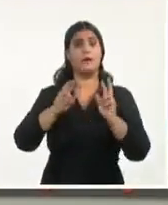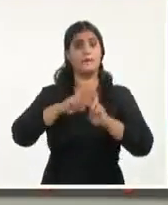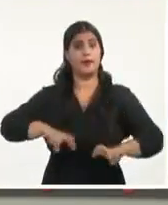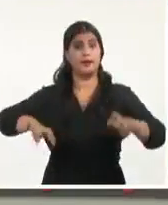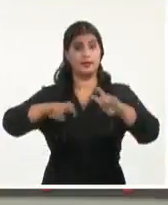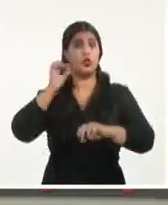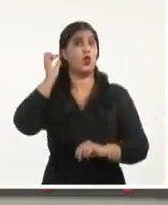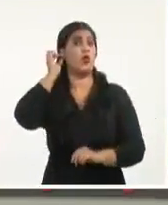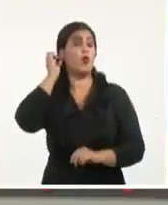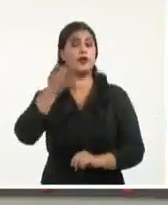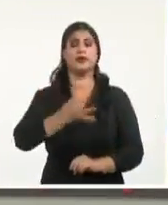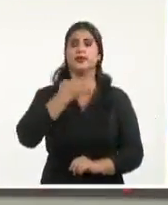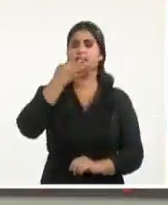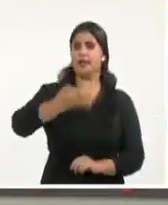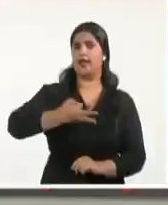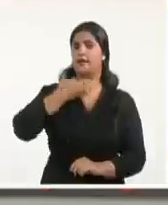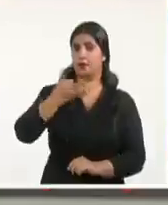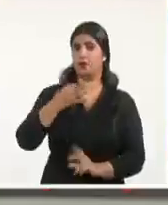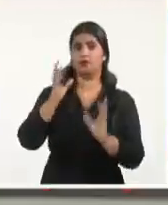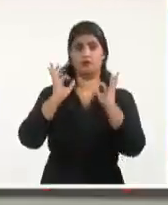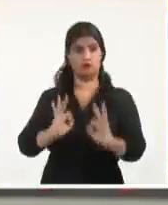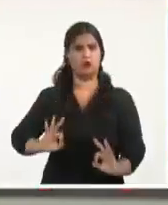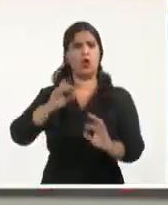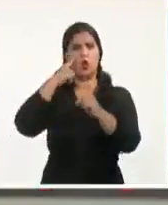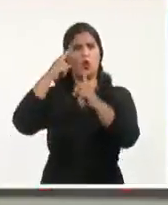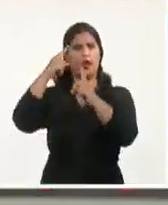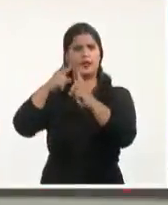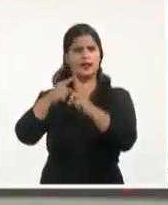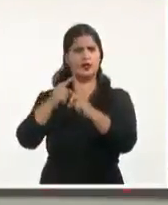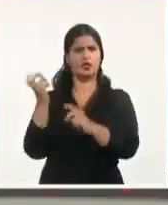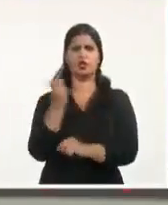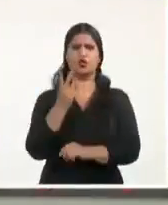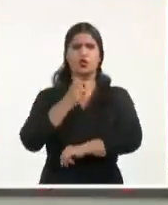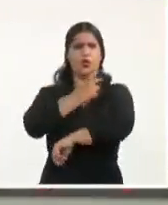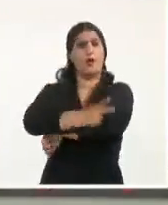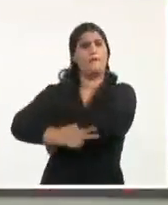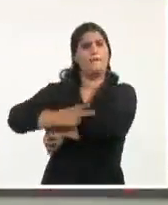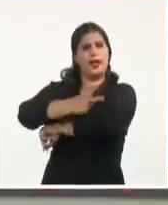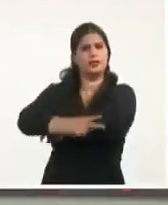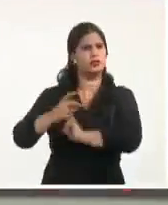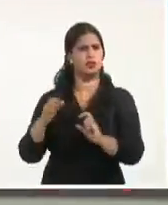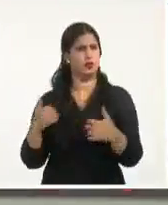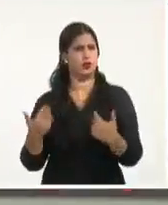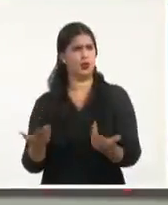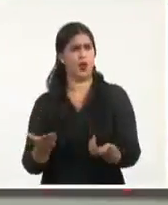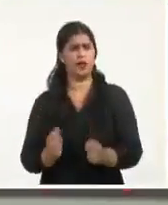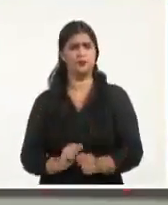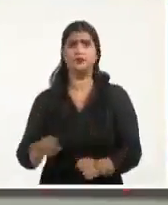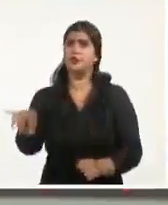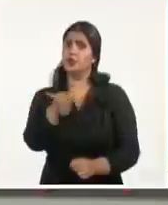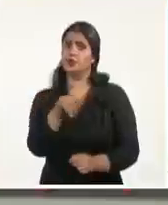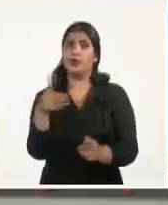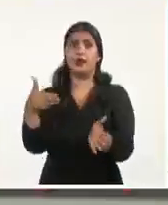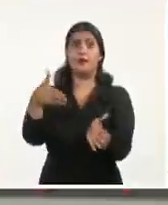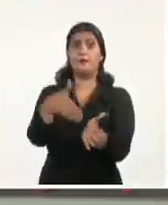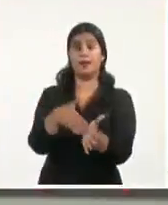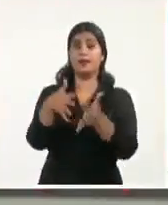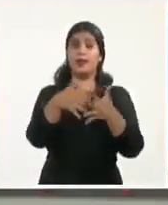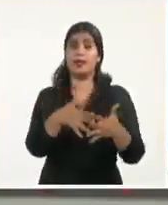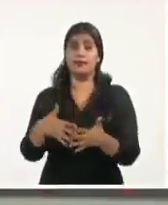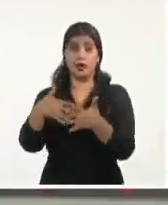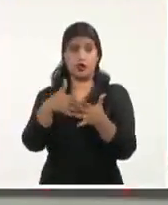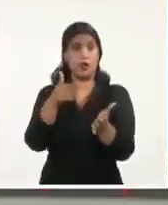María Fernanda Barreto dijo que el verdadero objetivo detrás de la referida maniobra conjunta, así como la injerencia de Washington en la región, tiene que